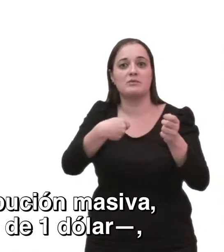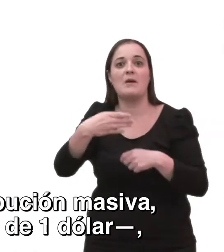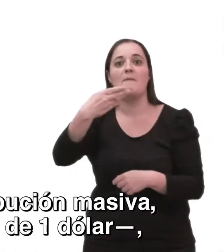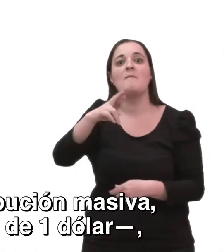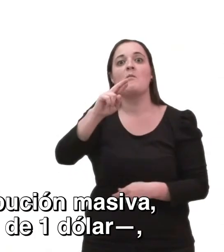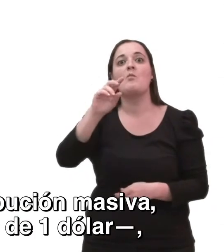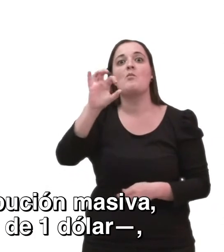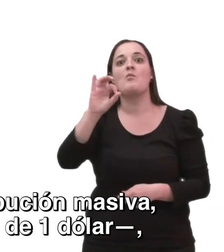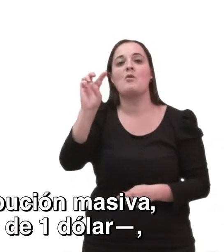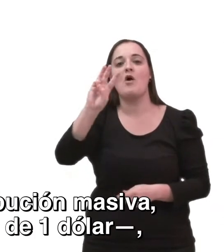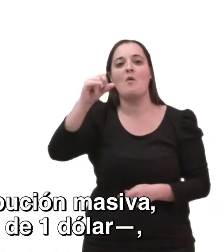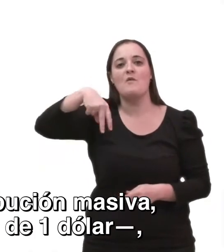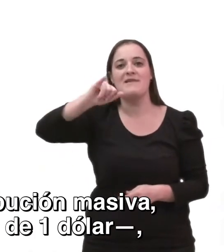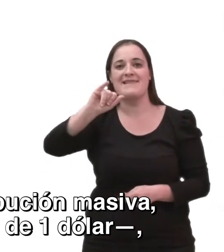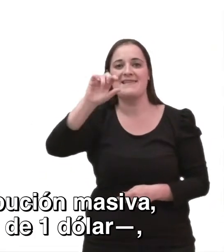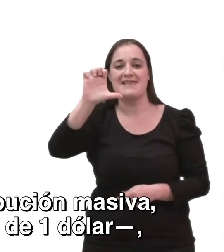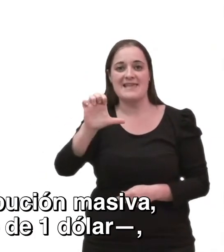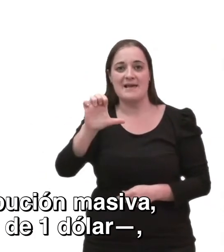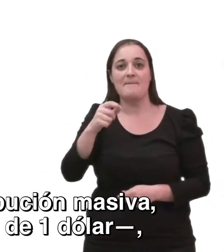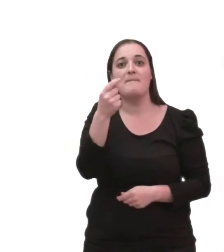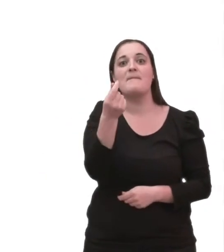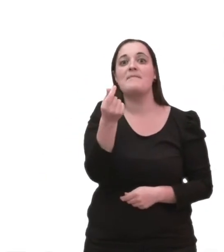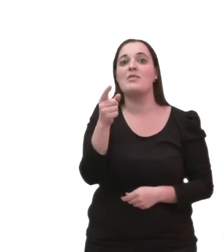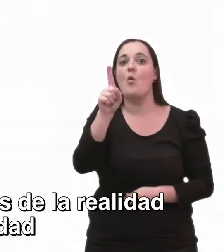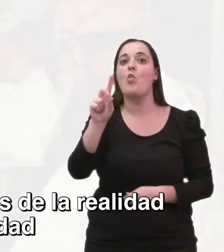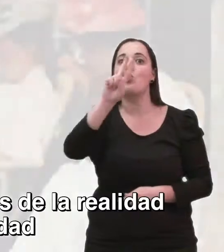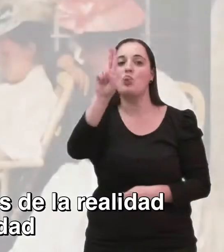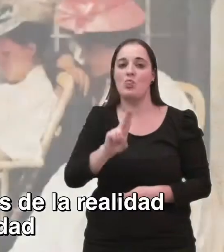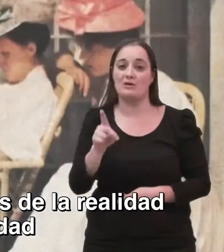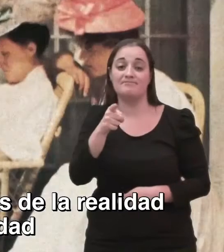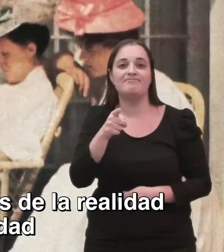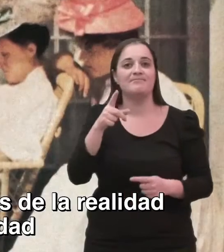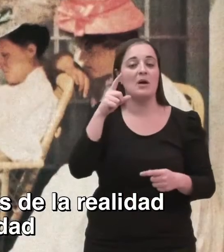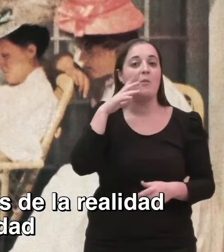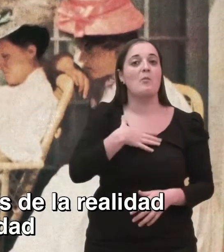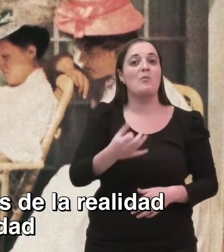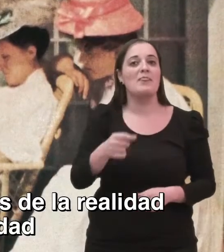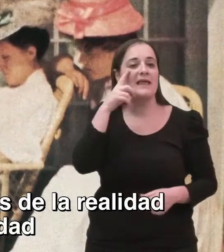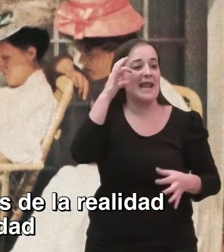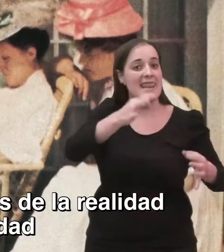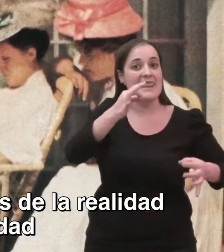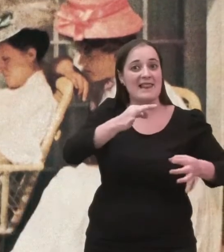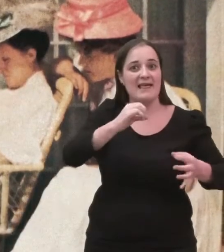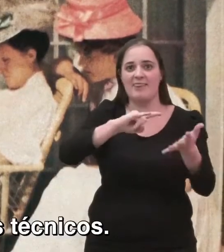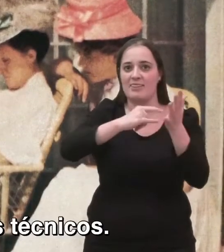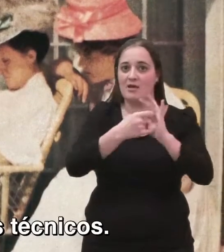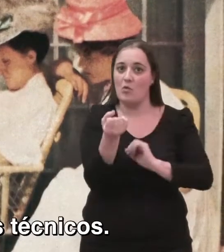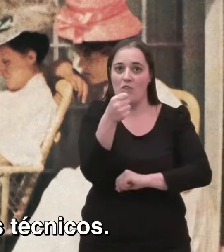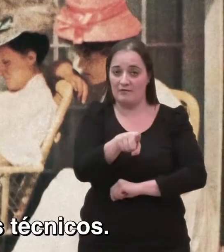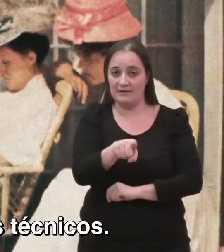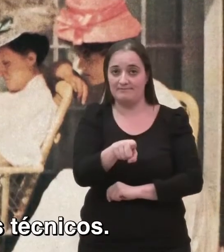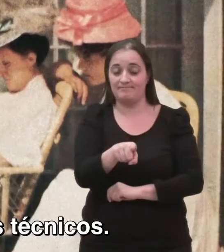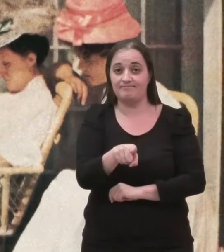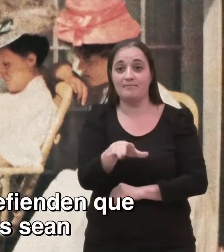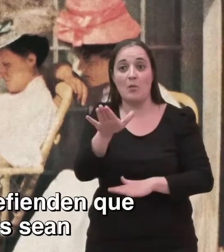distribución masiva, la Brownie, al precio de $1. Podían tomar imágenes de la realidad sin necesidad de conocimientos